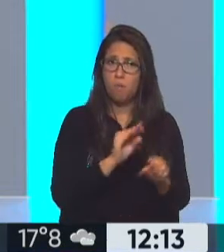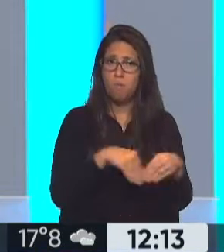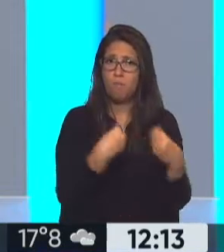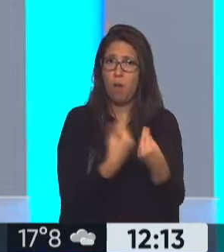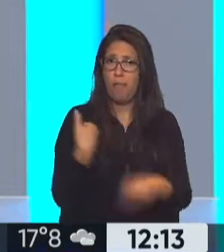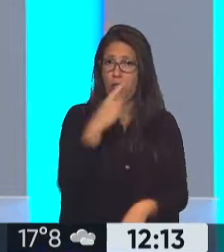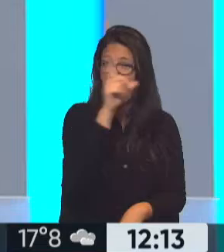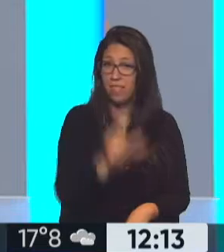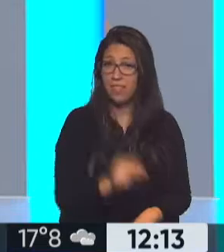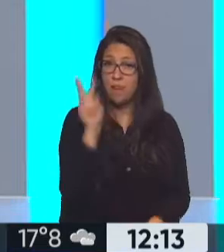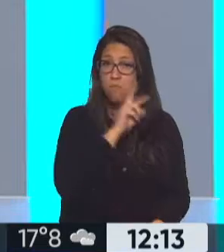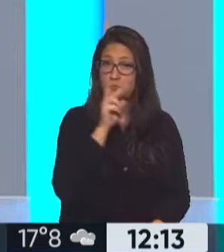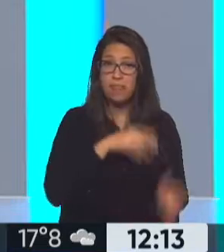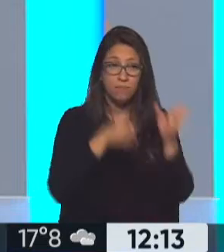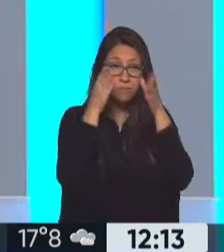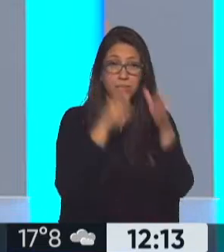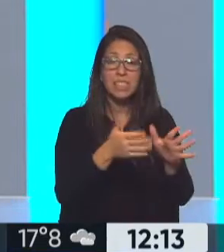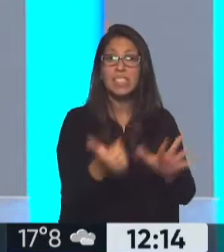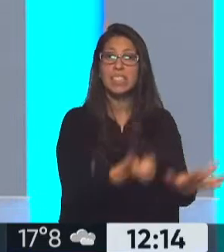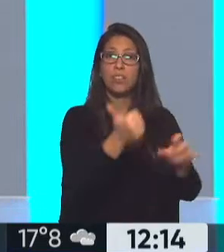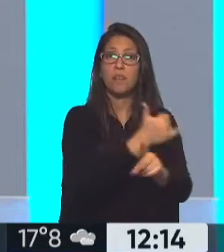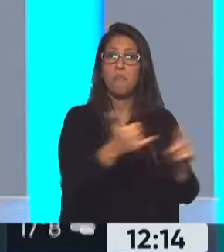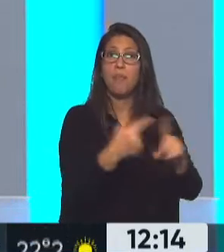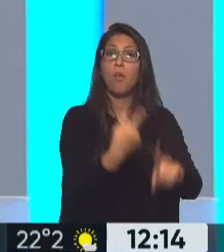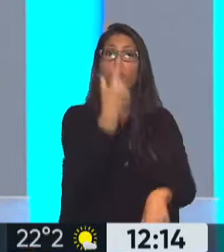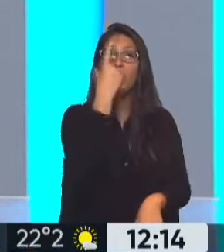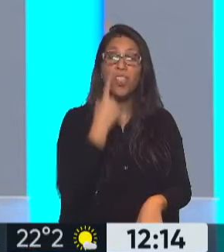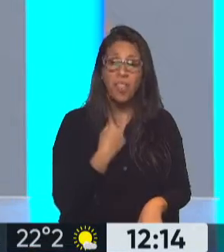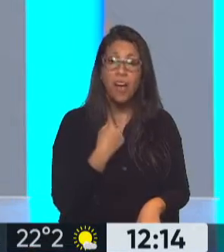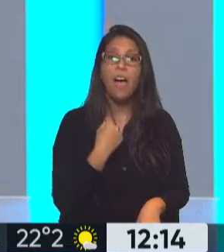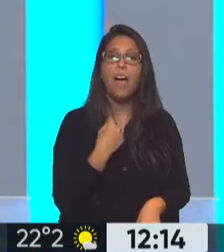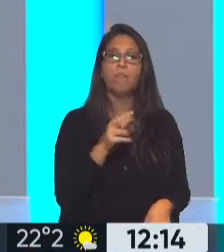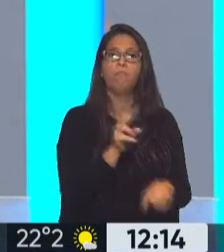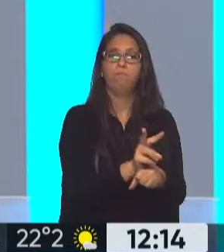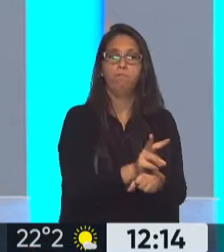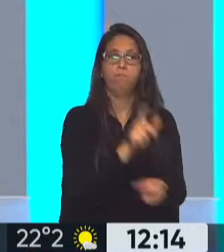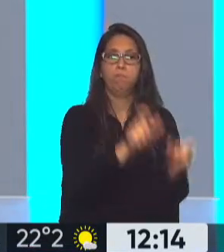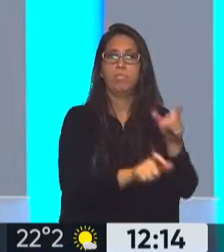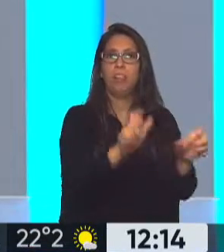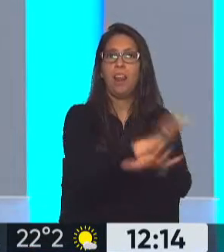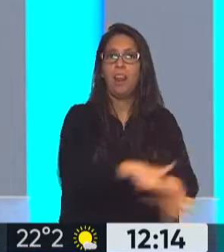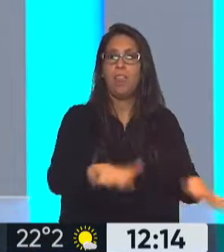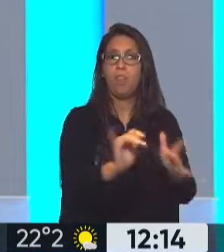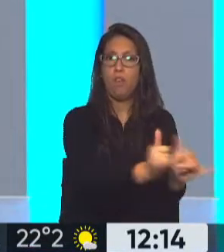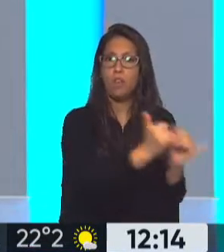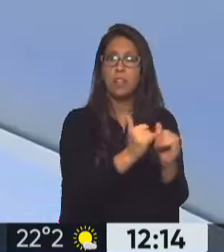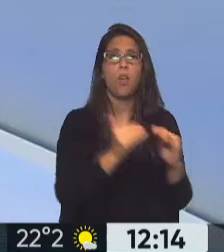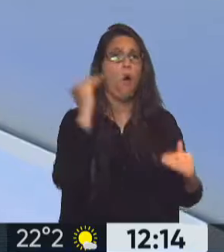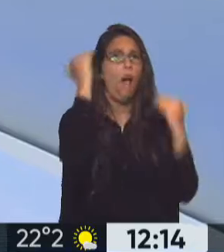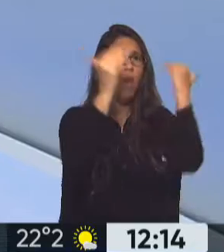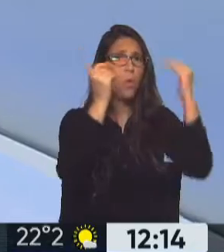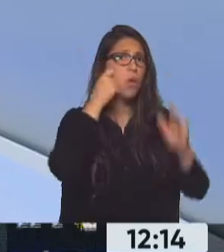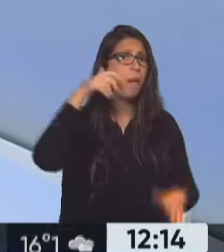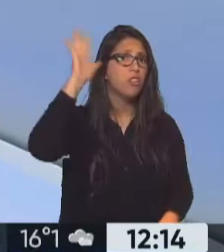nuestro país destinan 6 horas y media por día al cuidado de personas, al cuidado de niños y niñas, de personas adultas